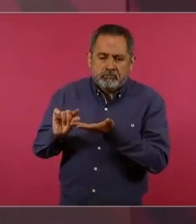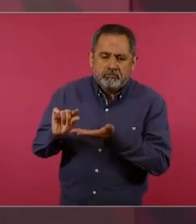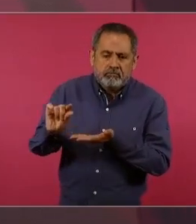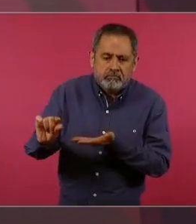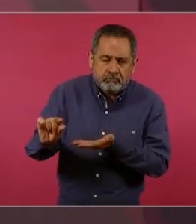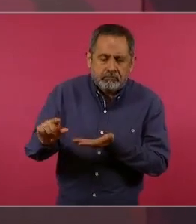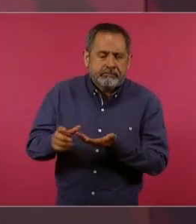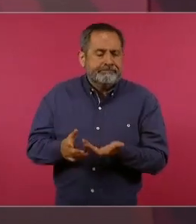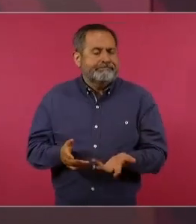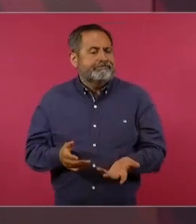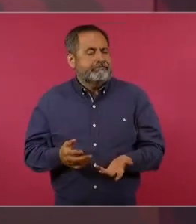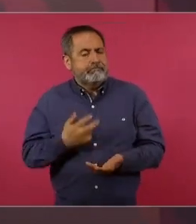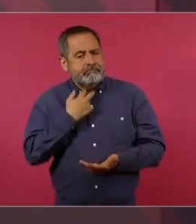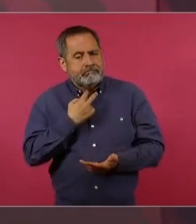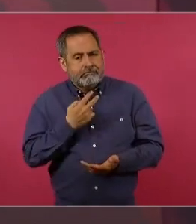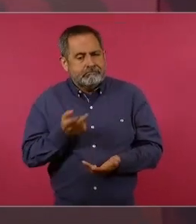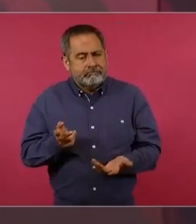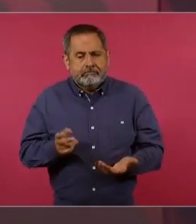con muy poco,